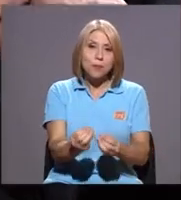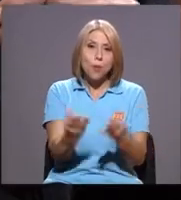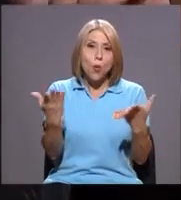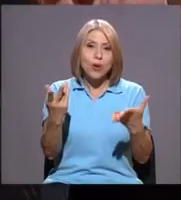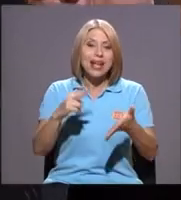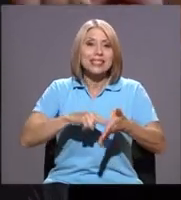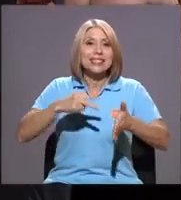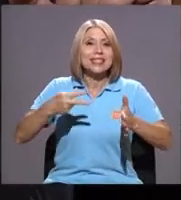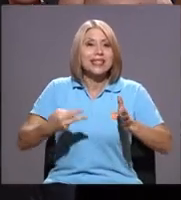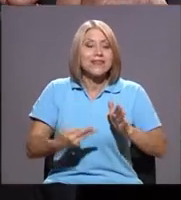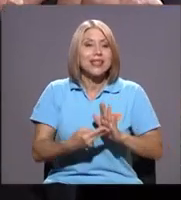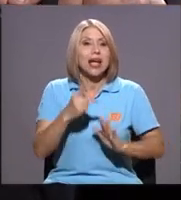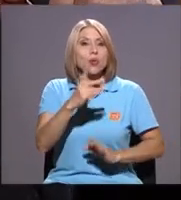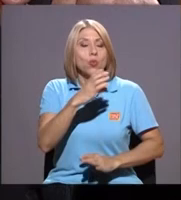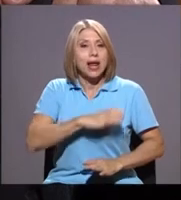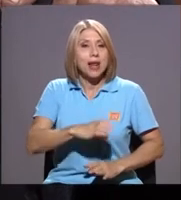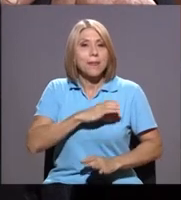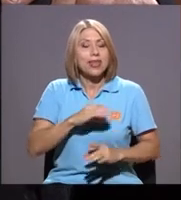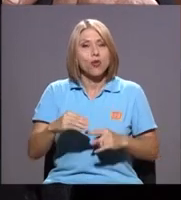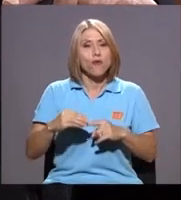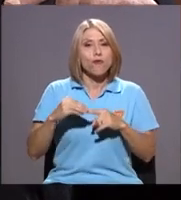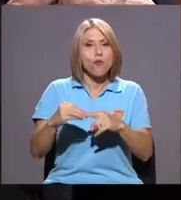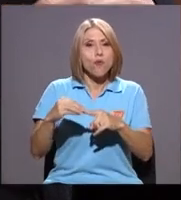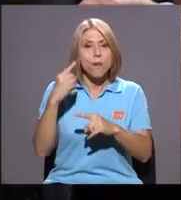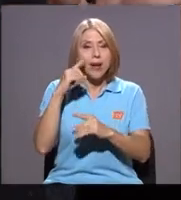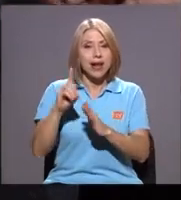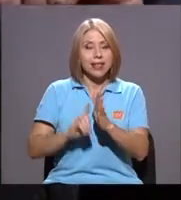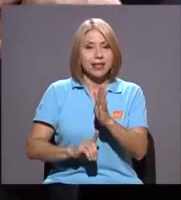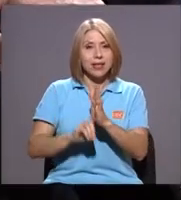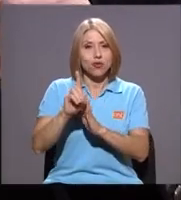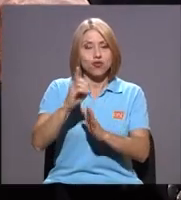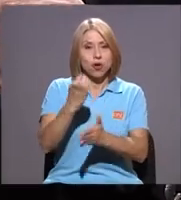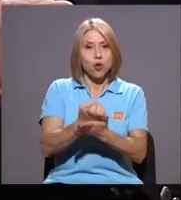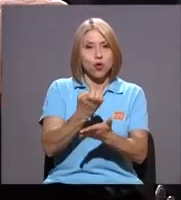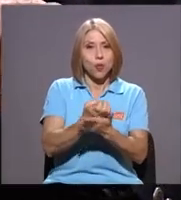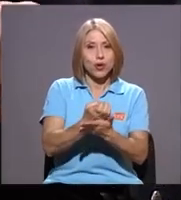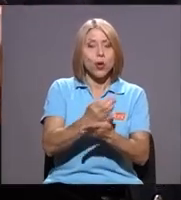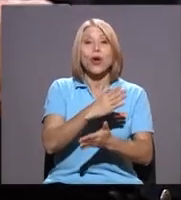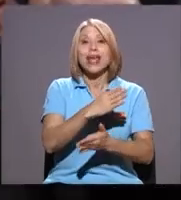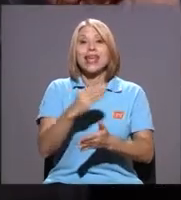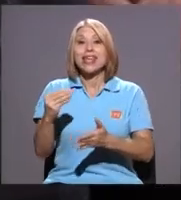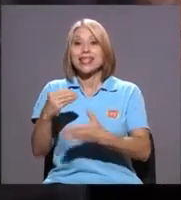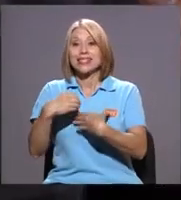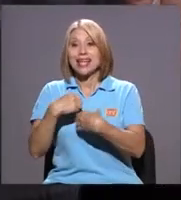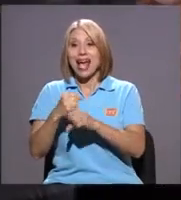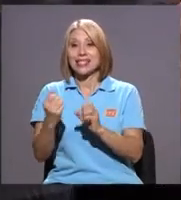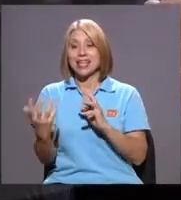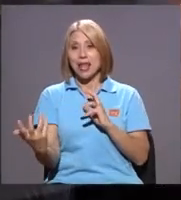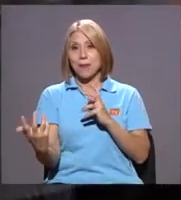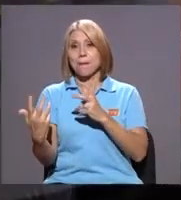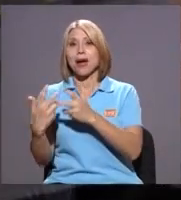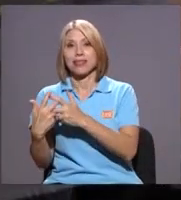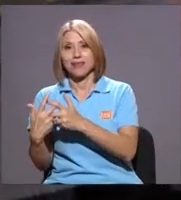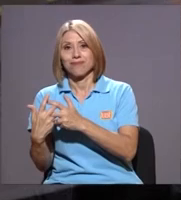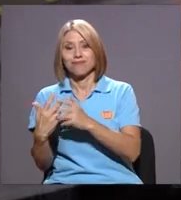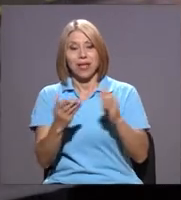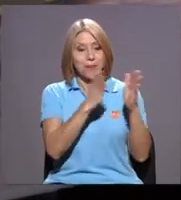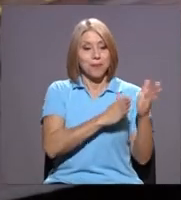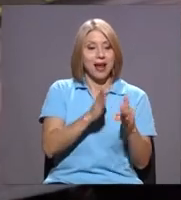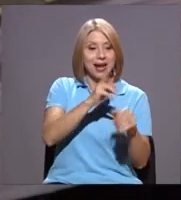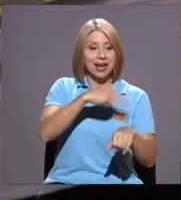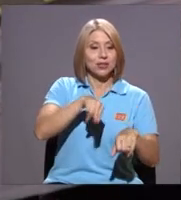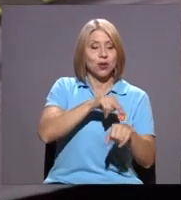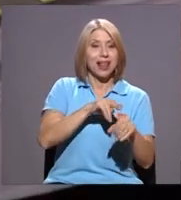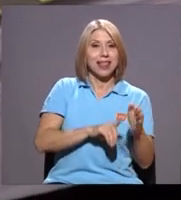un elemento fundamental para el desarrollo económico y se realiza el empate entre el Plan Nacional de Desarrollo